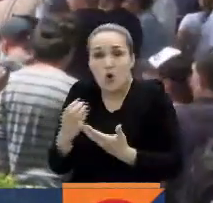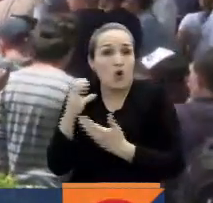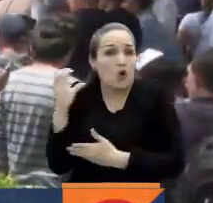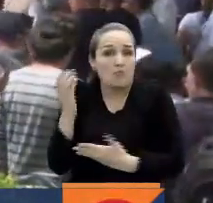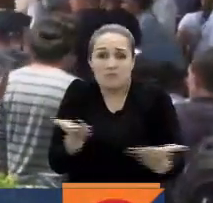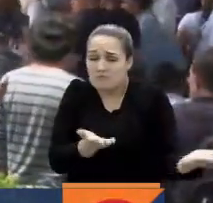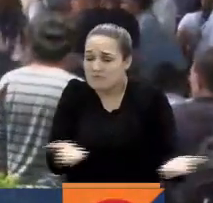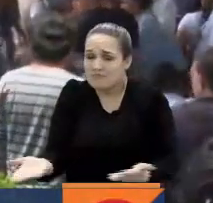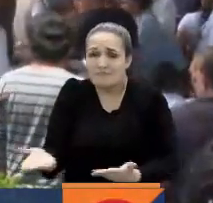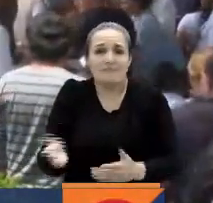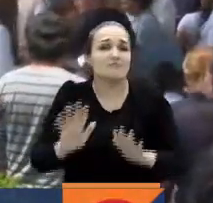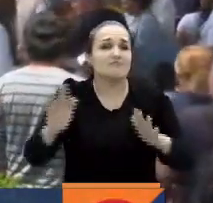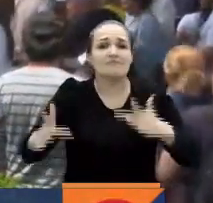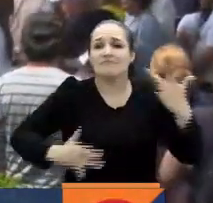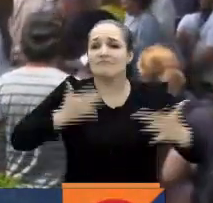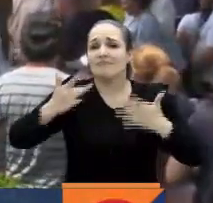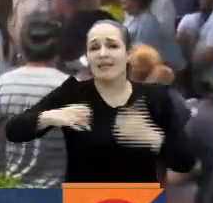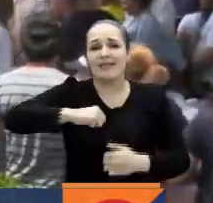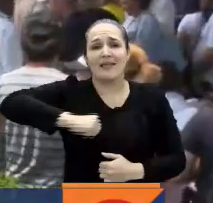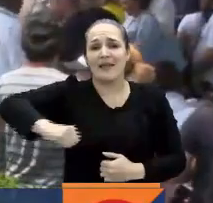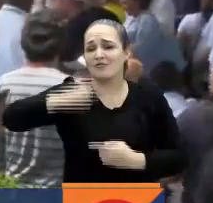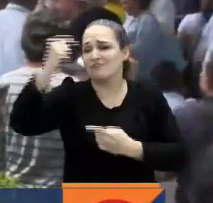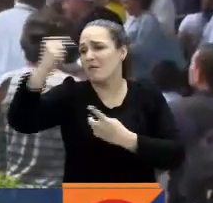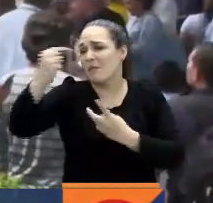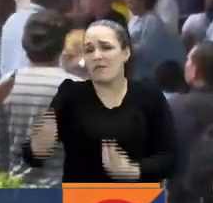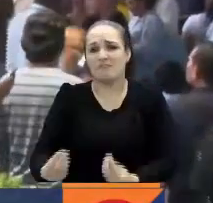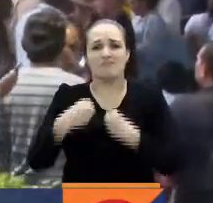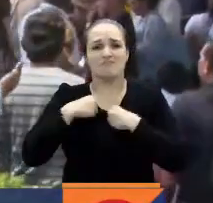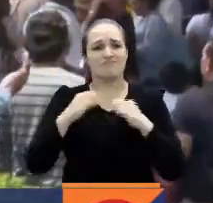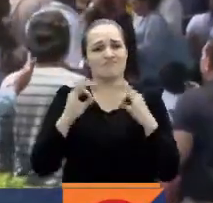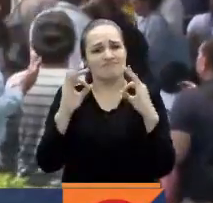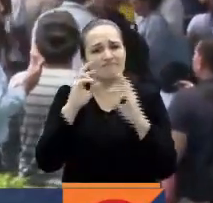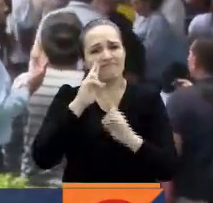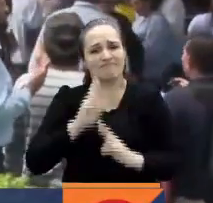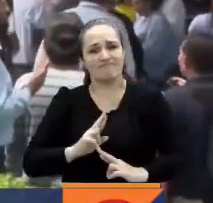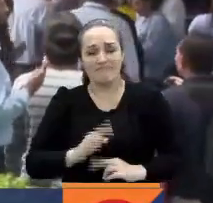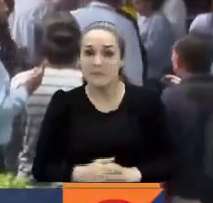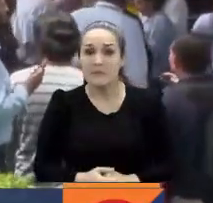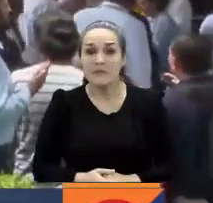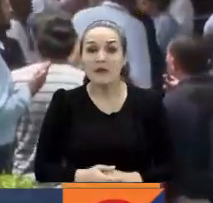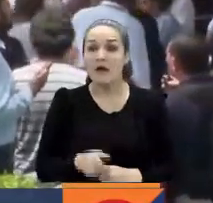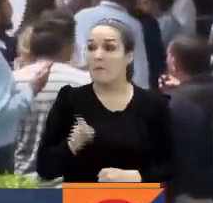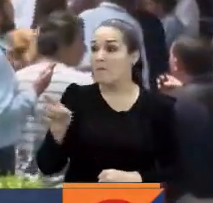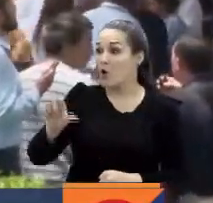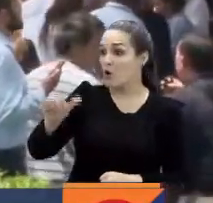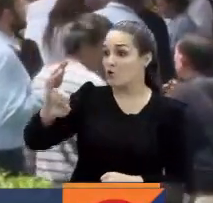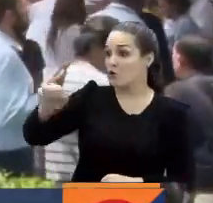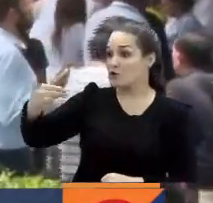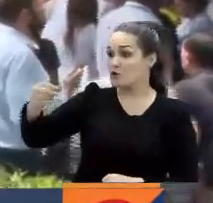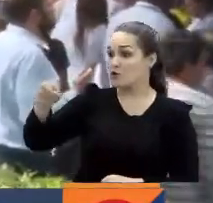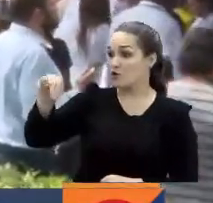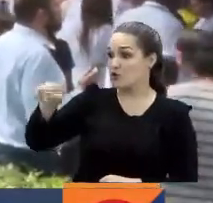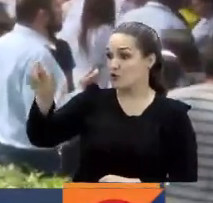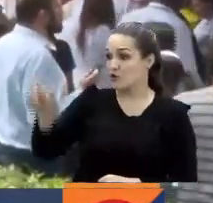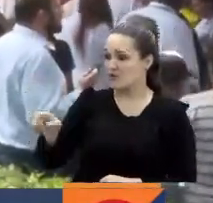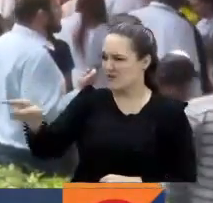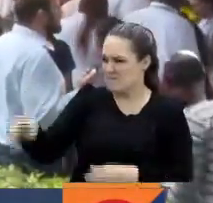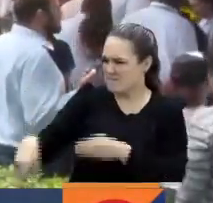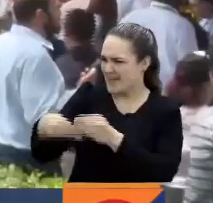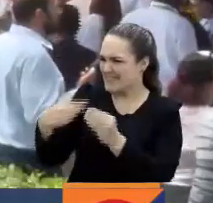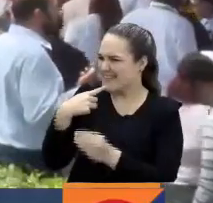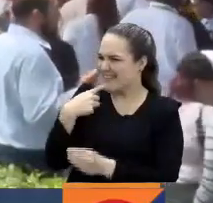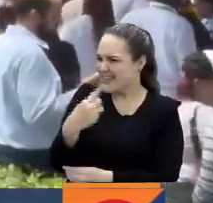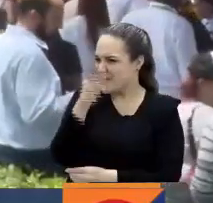con el pleno disfrute de sus derechos. John, usted también está por aquí cerca de nosotros. Nos cuenta también qué otras cosas dijo el presidente.